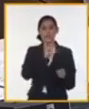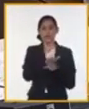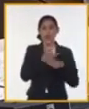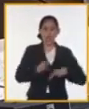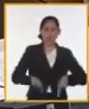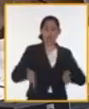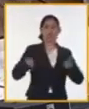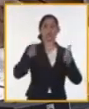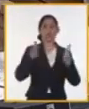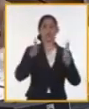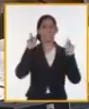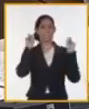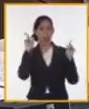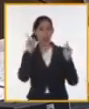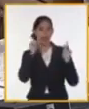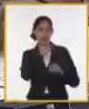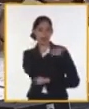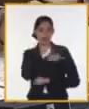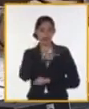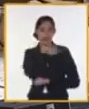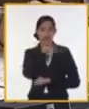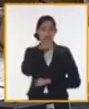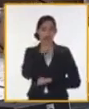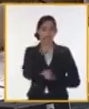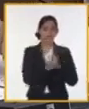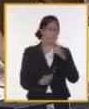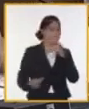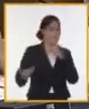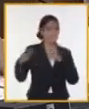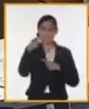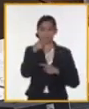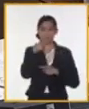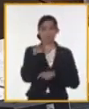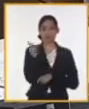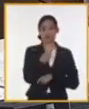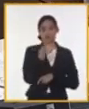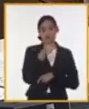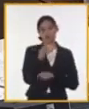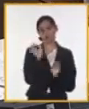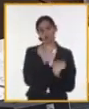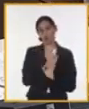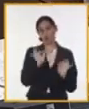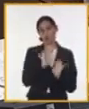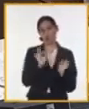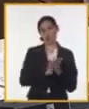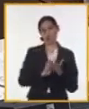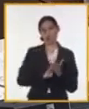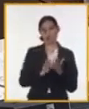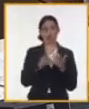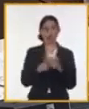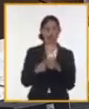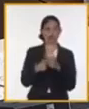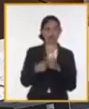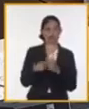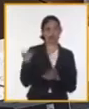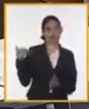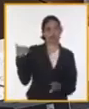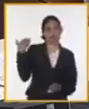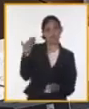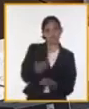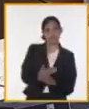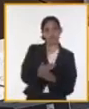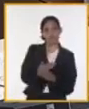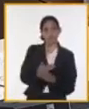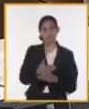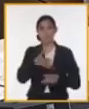cuadro, que era nuestra primer prioridad. Sin embargo, en los últimos tiempos hemos presentado